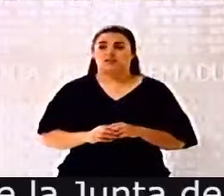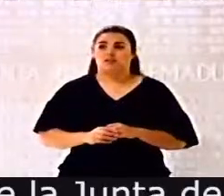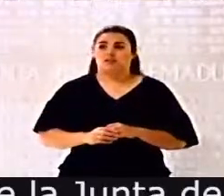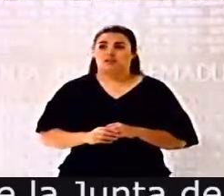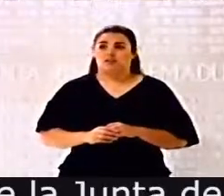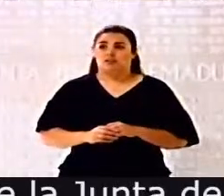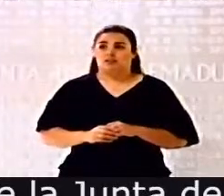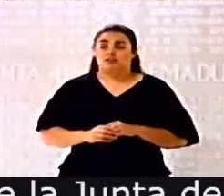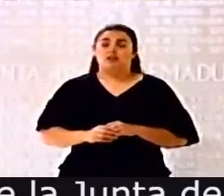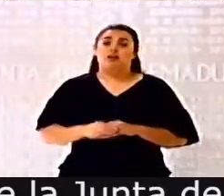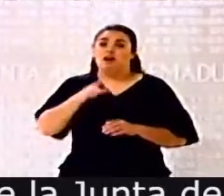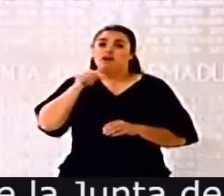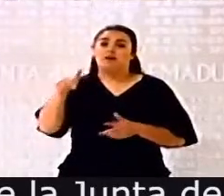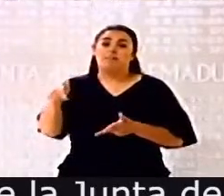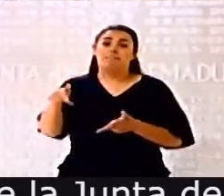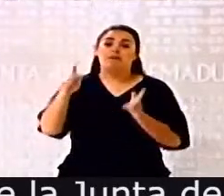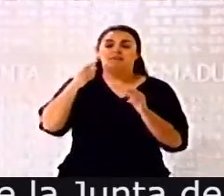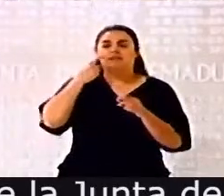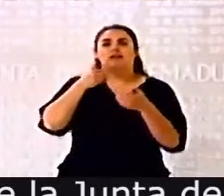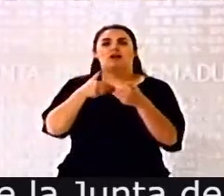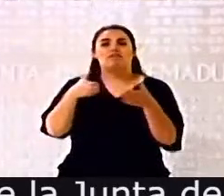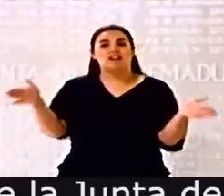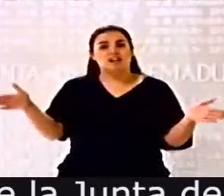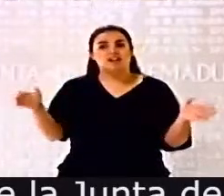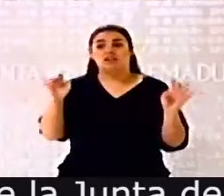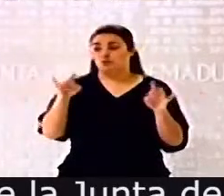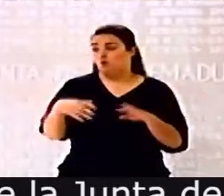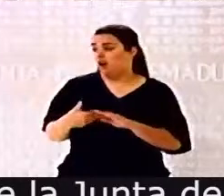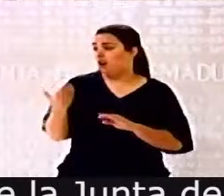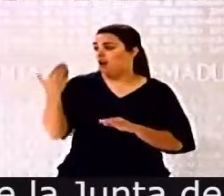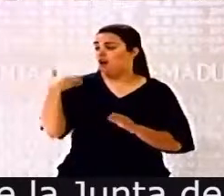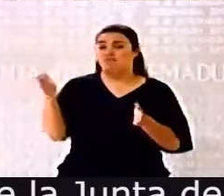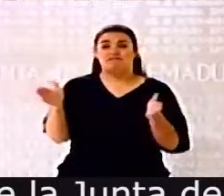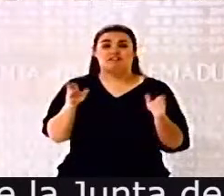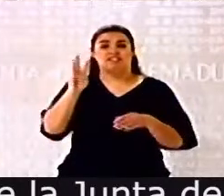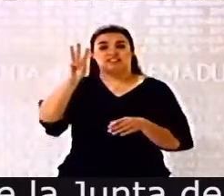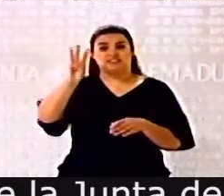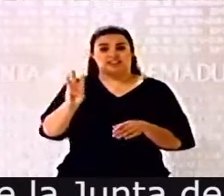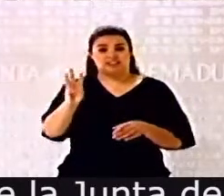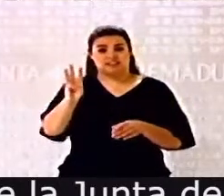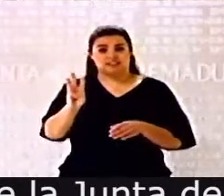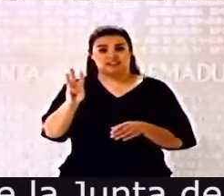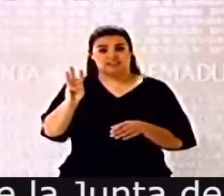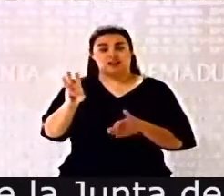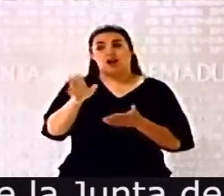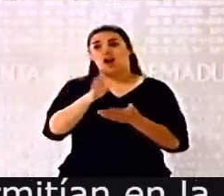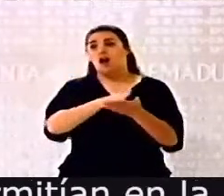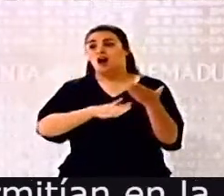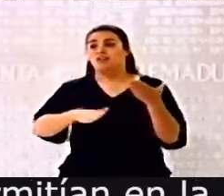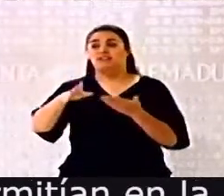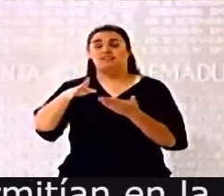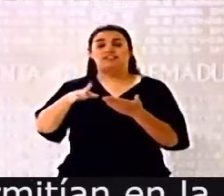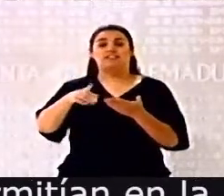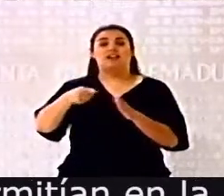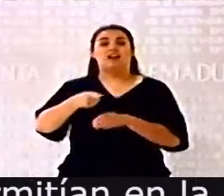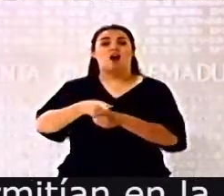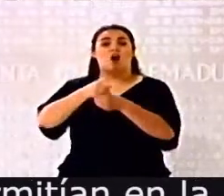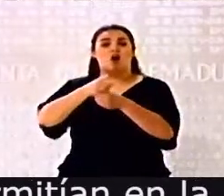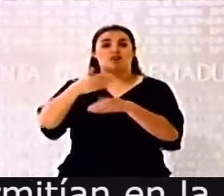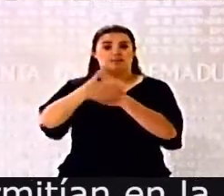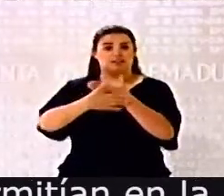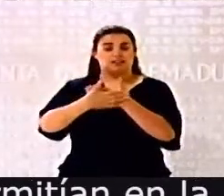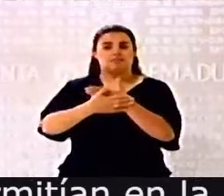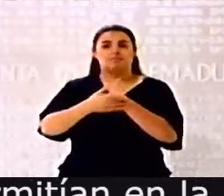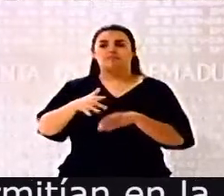se van a permitir abrir, como se permitían en la fase 3 a través de la orden ministerial,